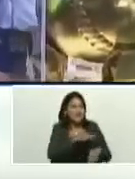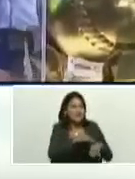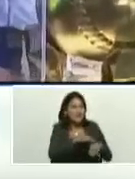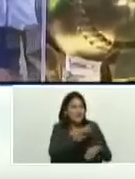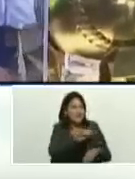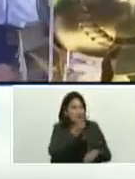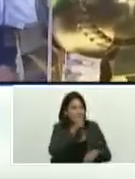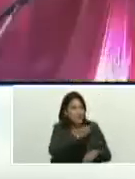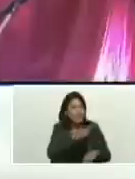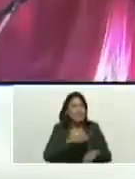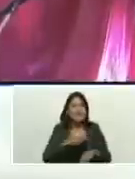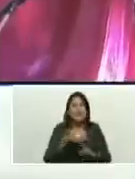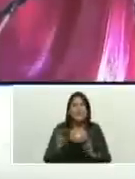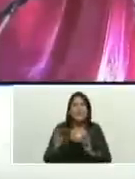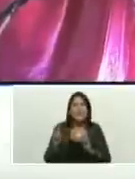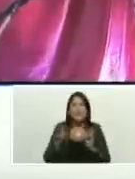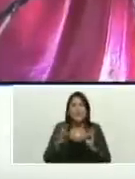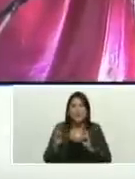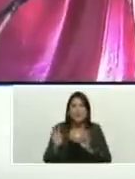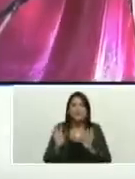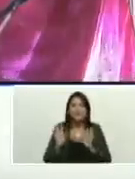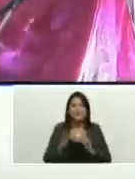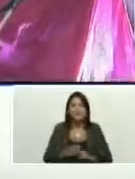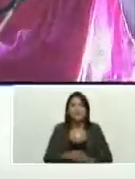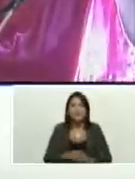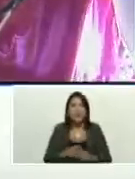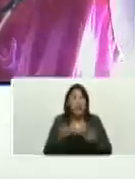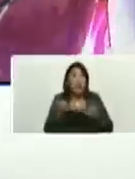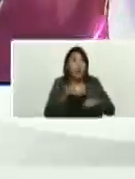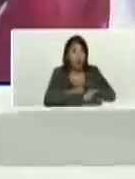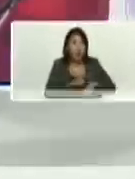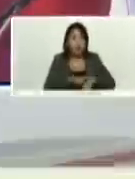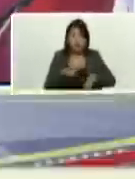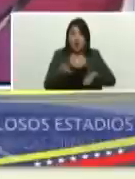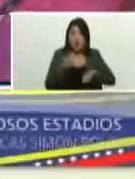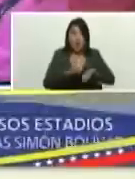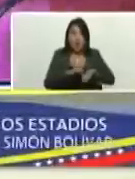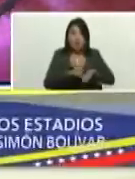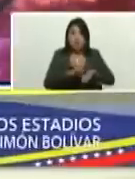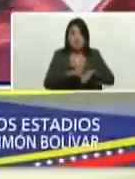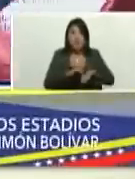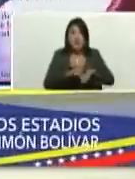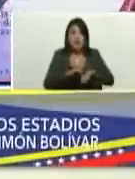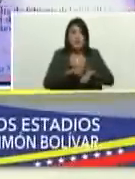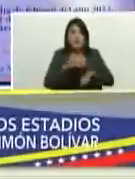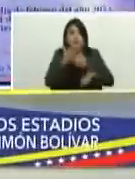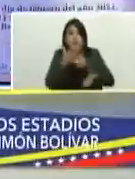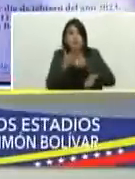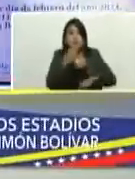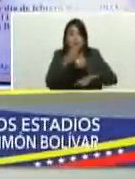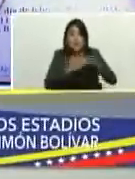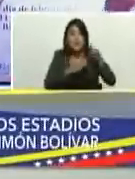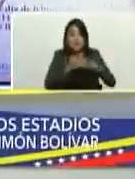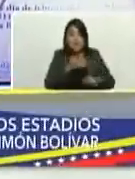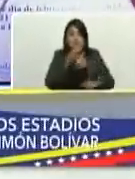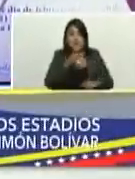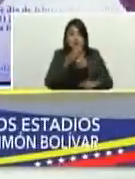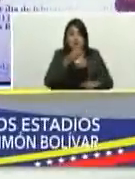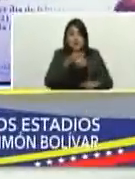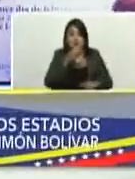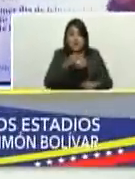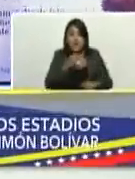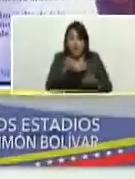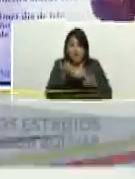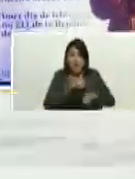precisamente. Ahora está en pleno juego, me dicen, a esta hora, en el Estadio García Carneiro, en el fabuloso Estadio